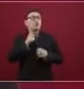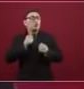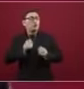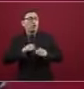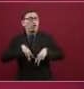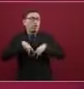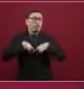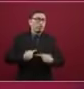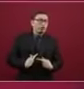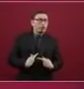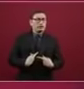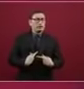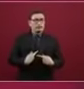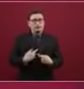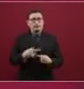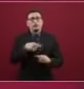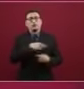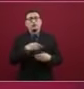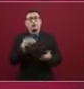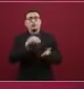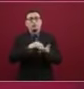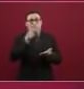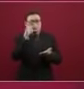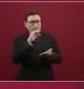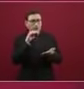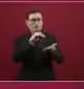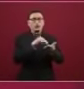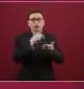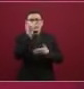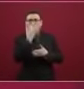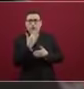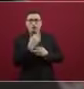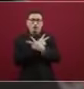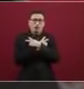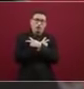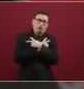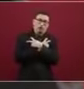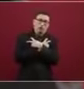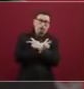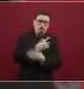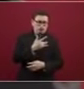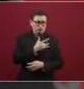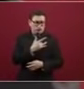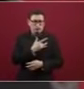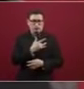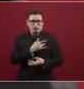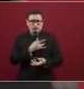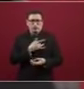ponen un cuerpo humano, un esqueleto y un corazón